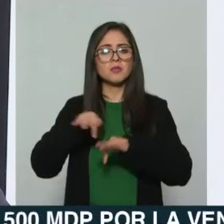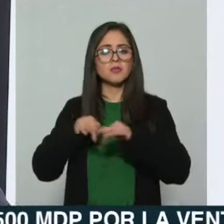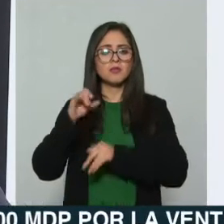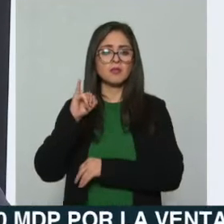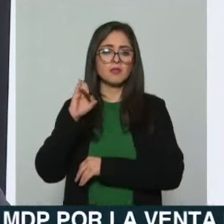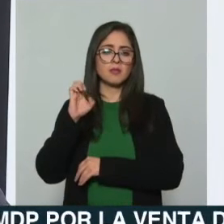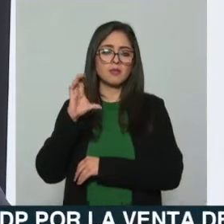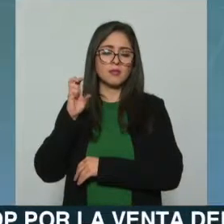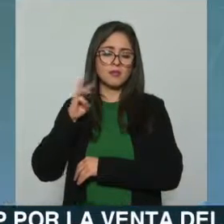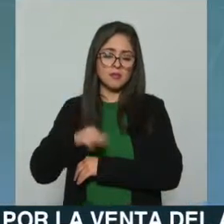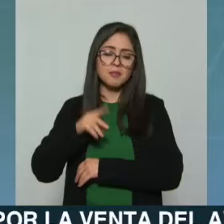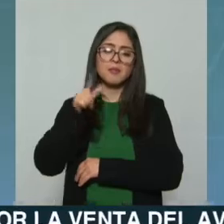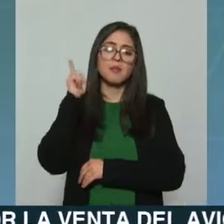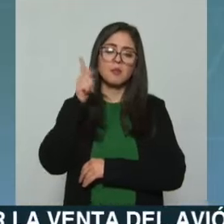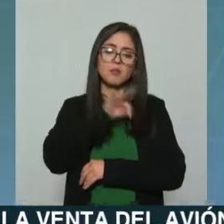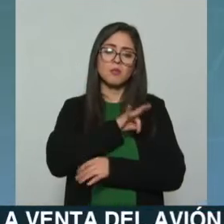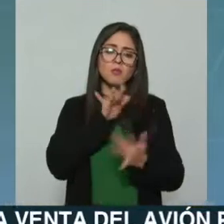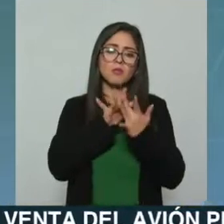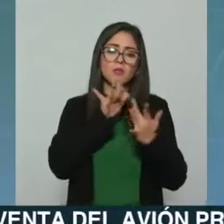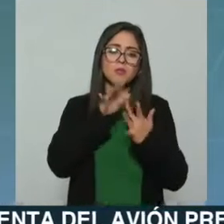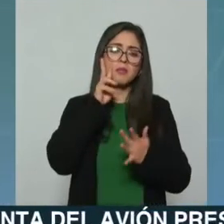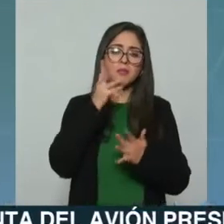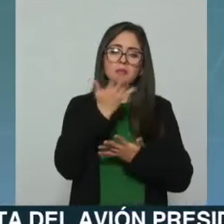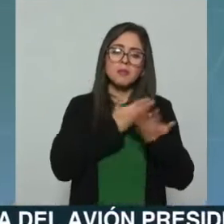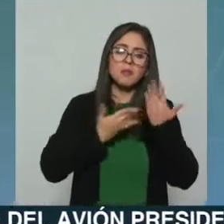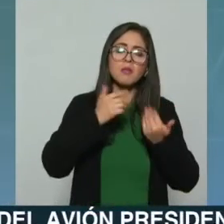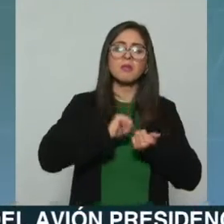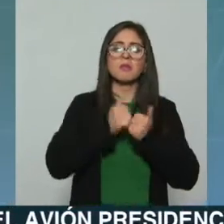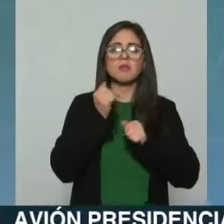de la Ciudad de México. Sígalos en sus redes sociales, siempre